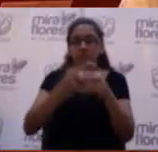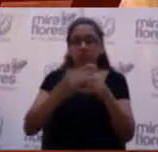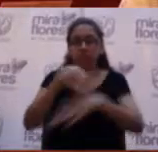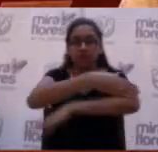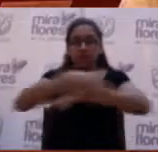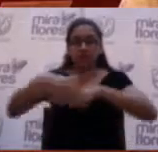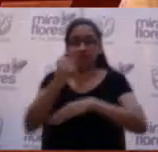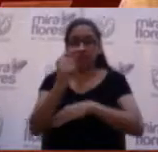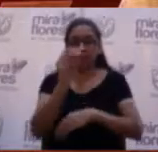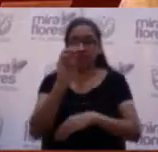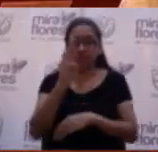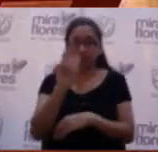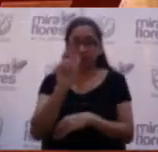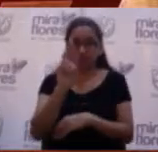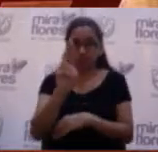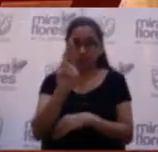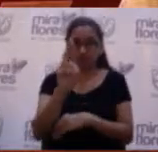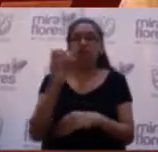el quinto piso,